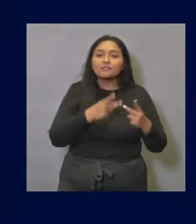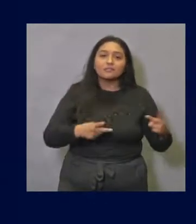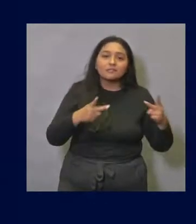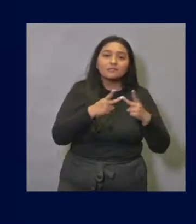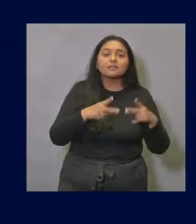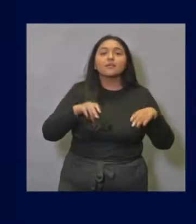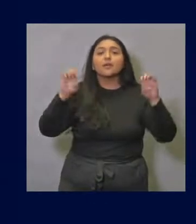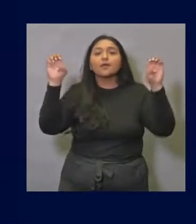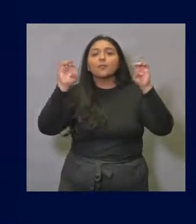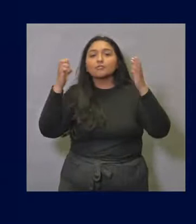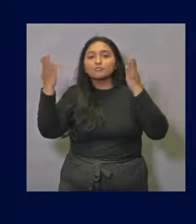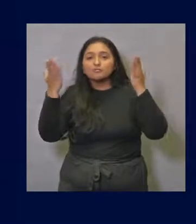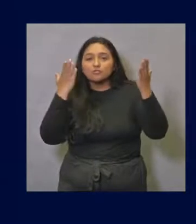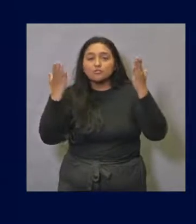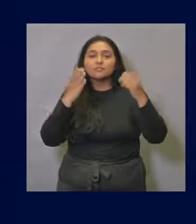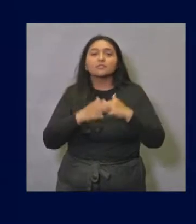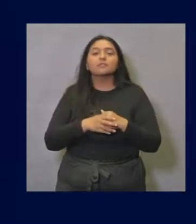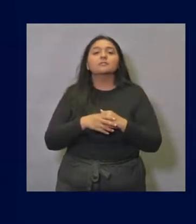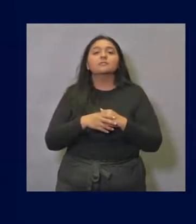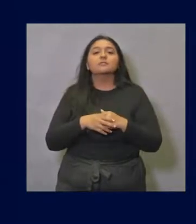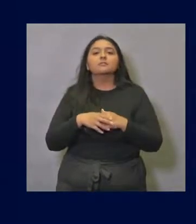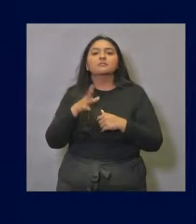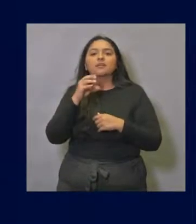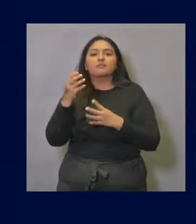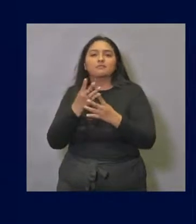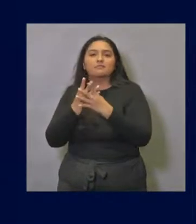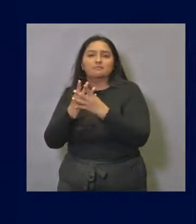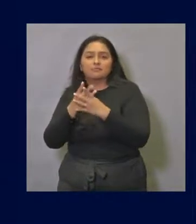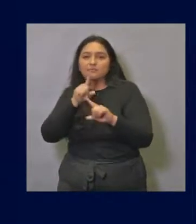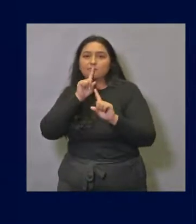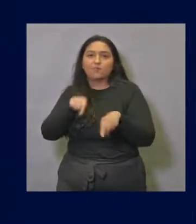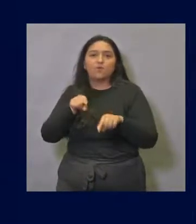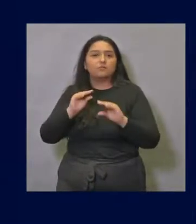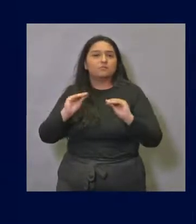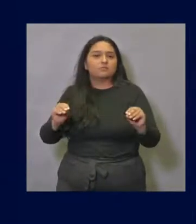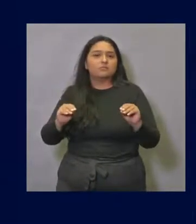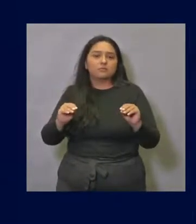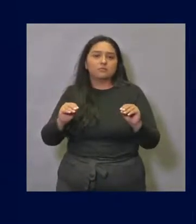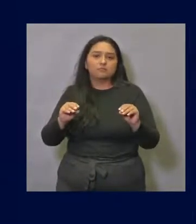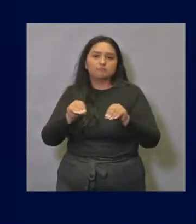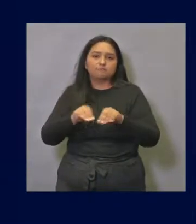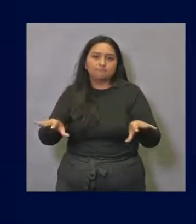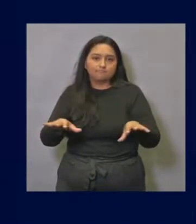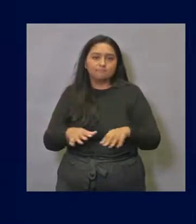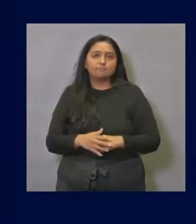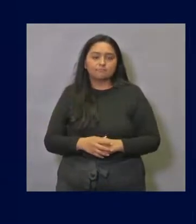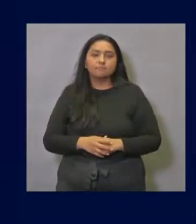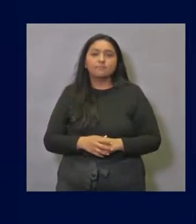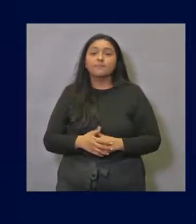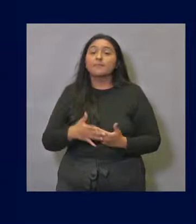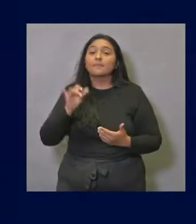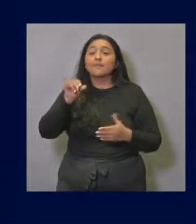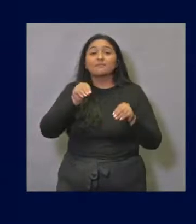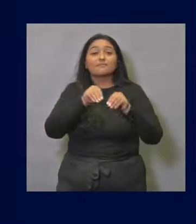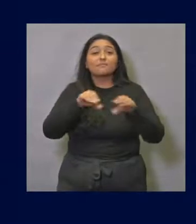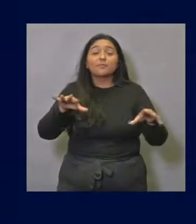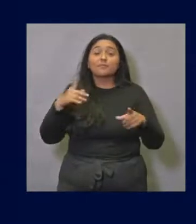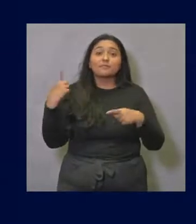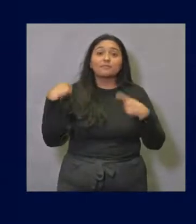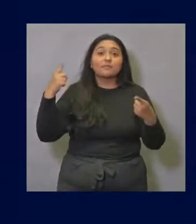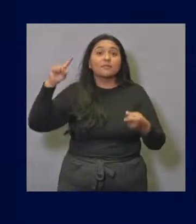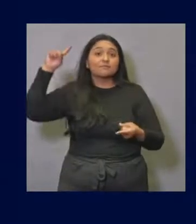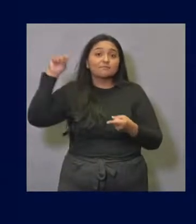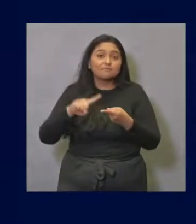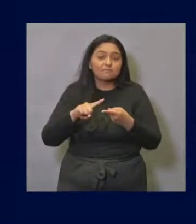bomberos, servicios médicos de emergencia y correccionales. La reducción en brotes refleja tanto una